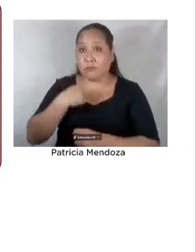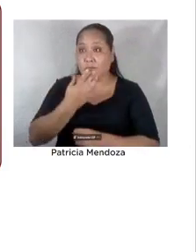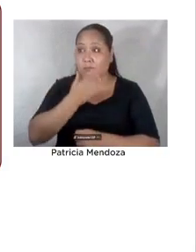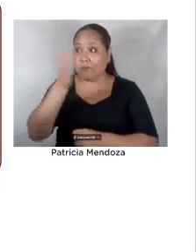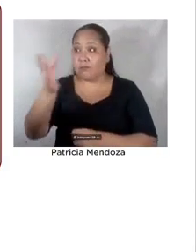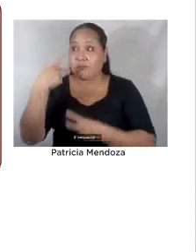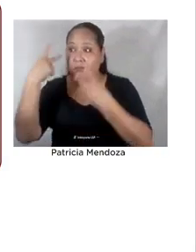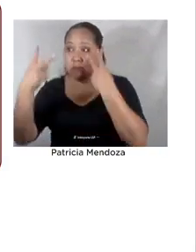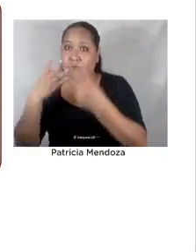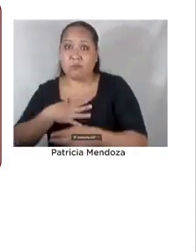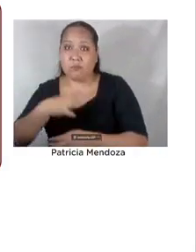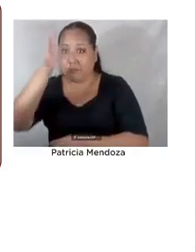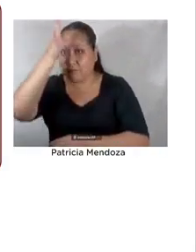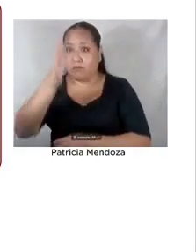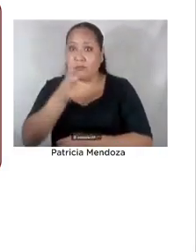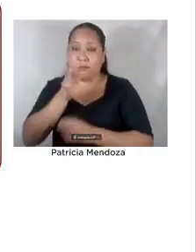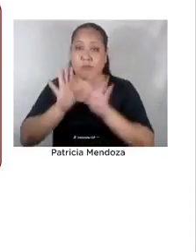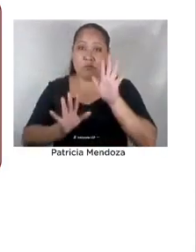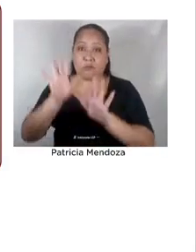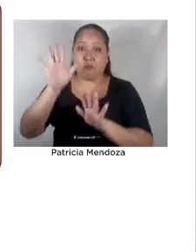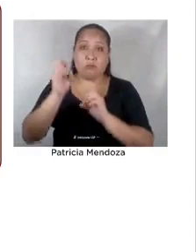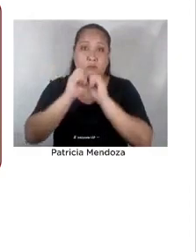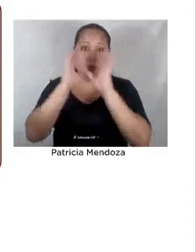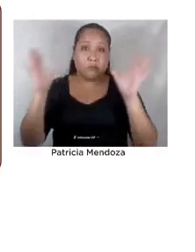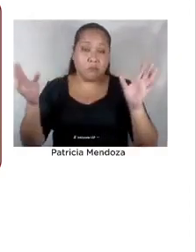padres cada 15 días,